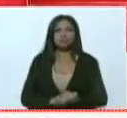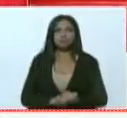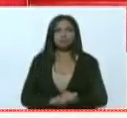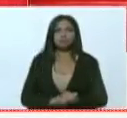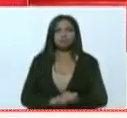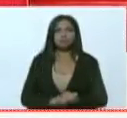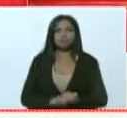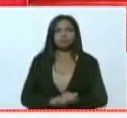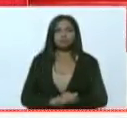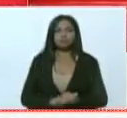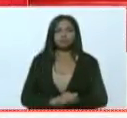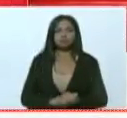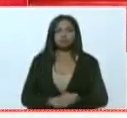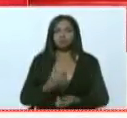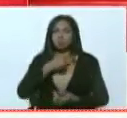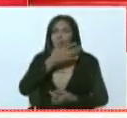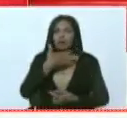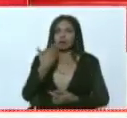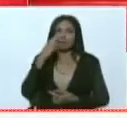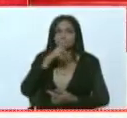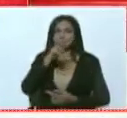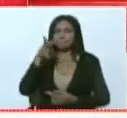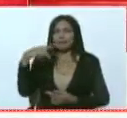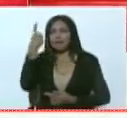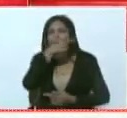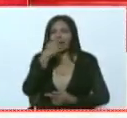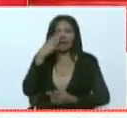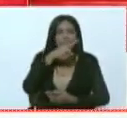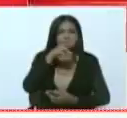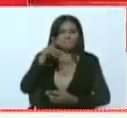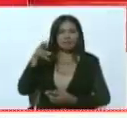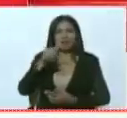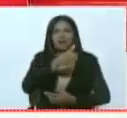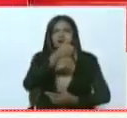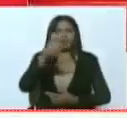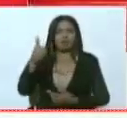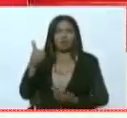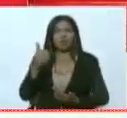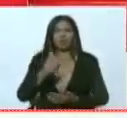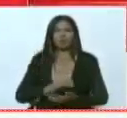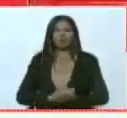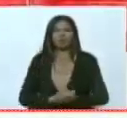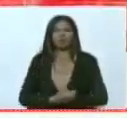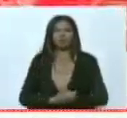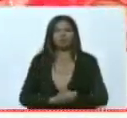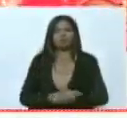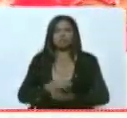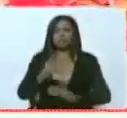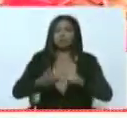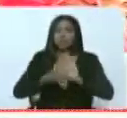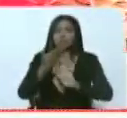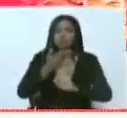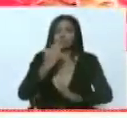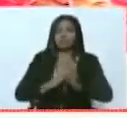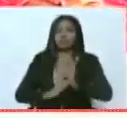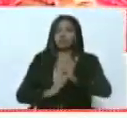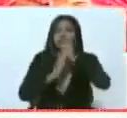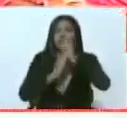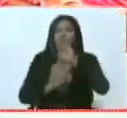Y es lo que quería, verle las caras a ustedes, compañeros y compañeras. Muy importante el